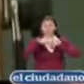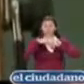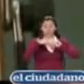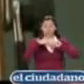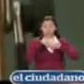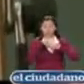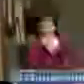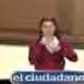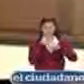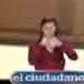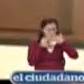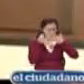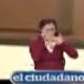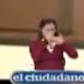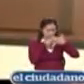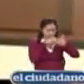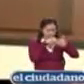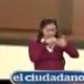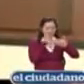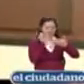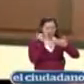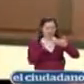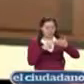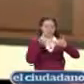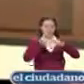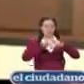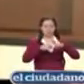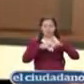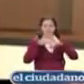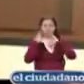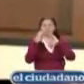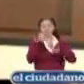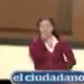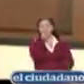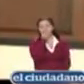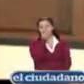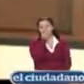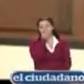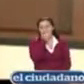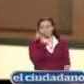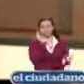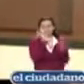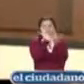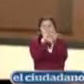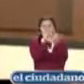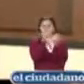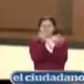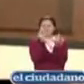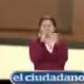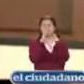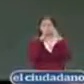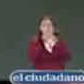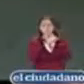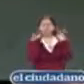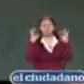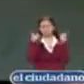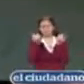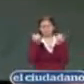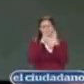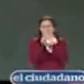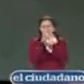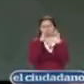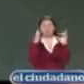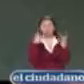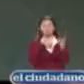he observado quién es, puedo iniciar una comunicación con él a través de una videoconferencia similar a Skype. Yo voy a poder, desde